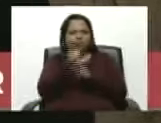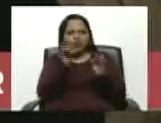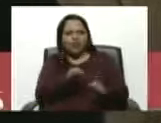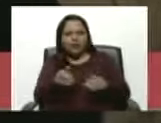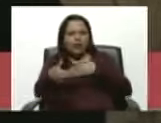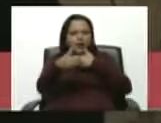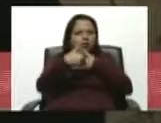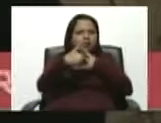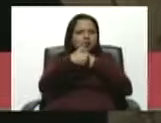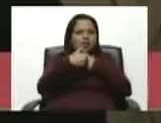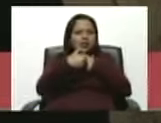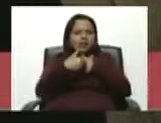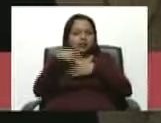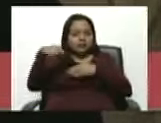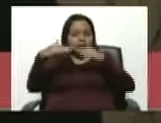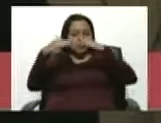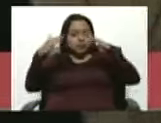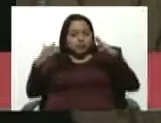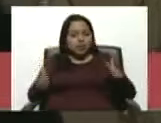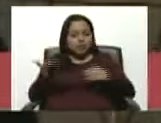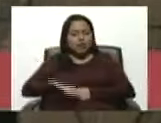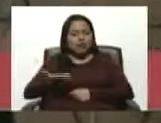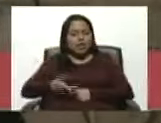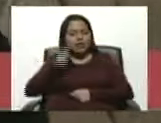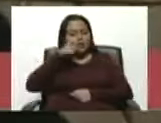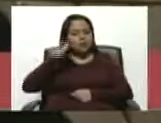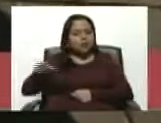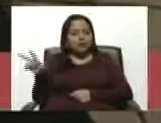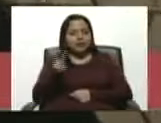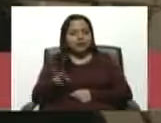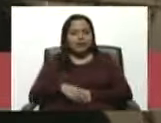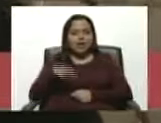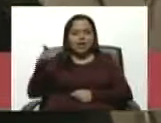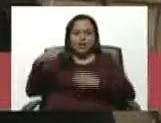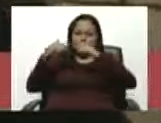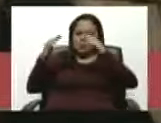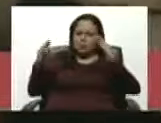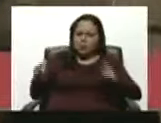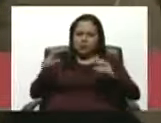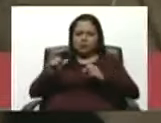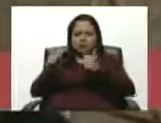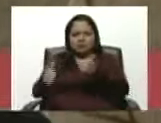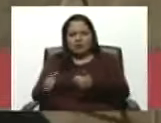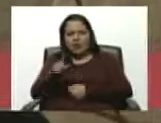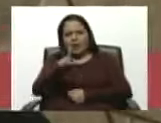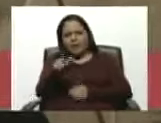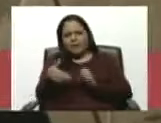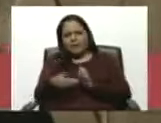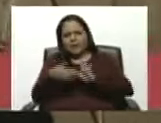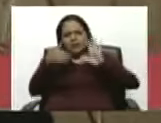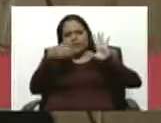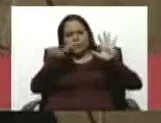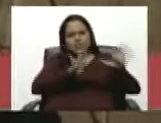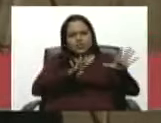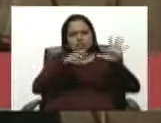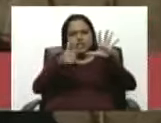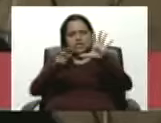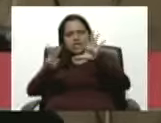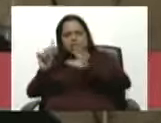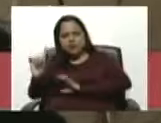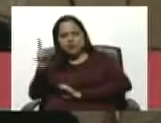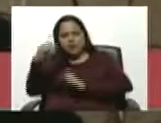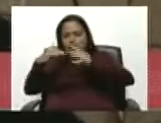cometiendo contra esta infraestructura tan importante para los venezolanos. Bueno, este es un puente que data de 1967, el primer puente